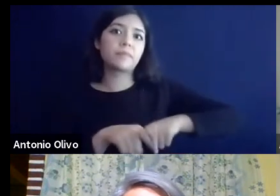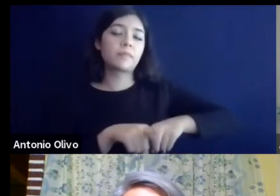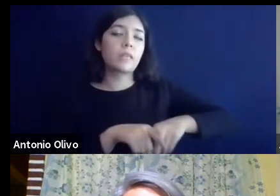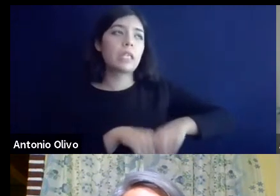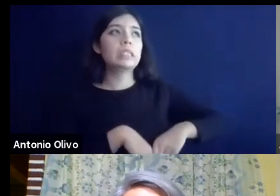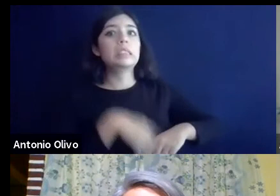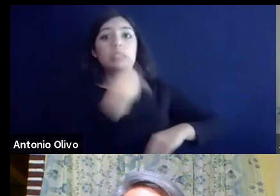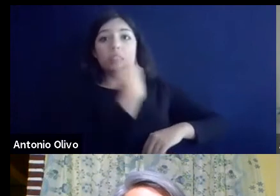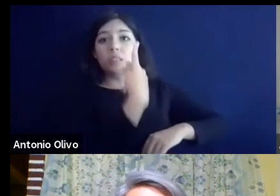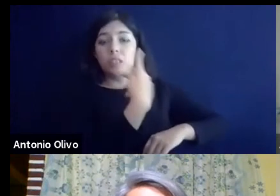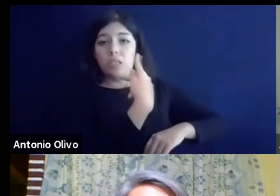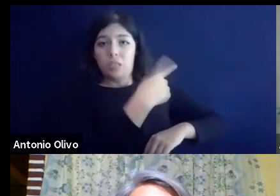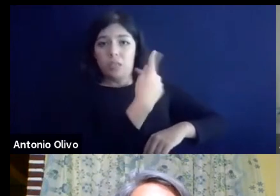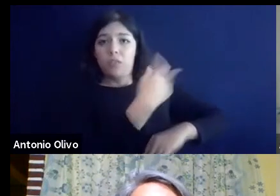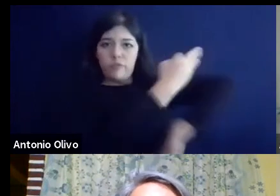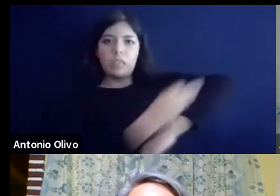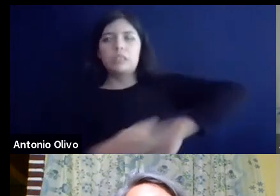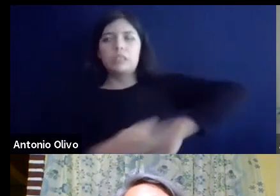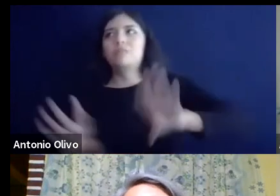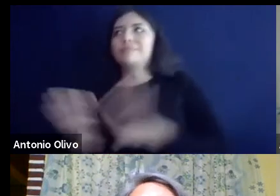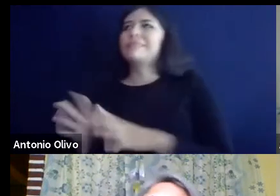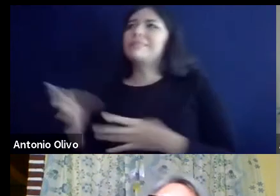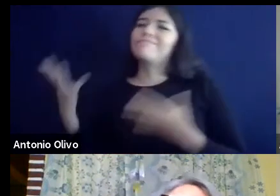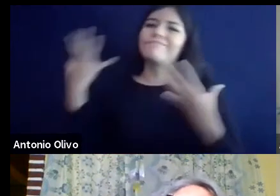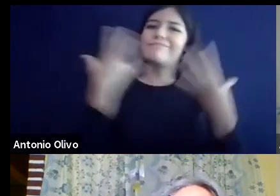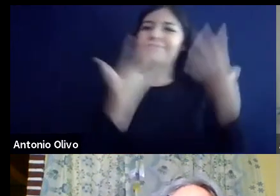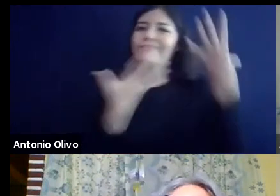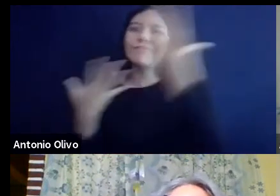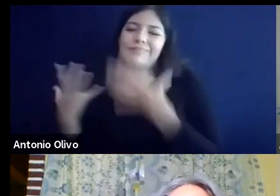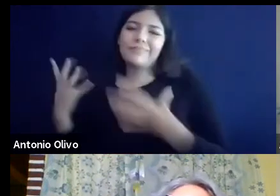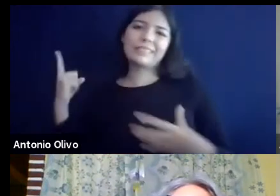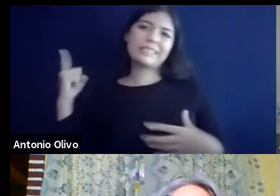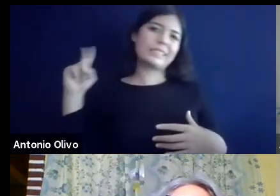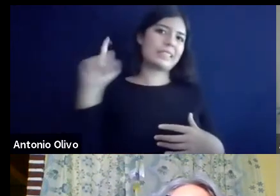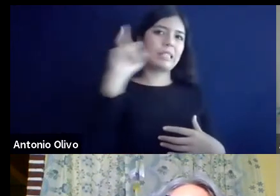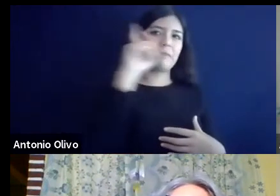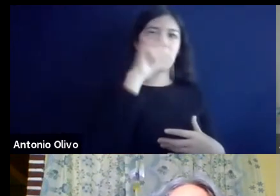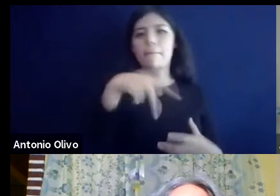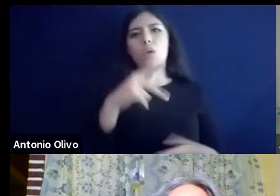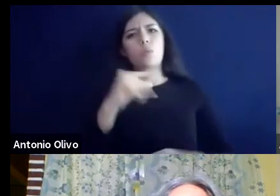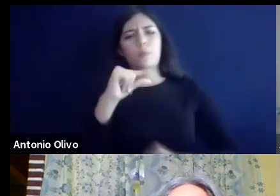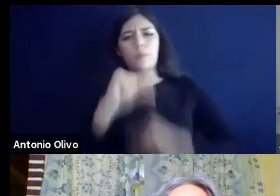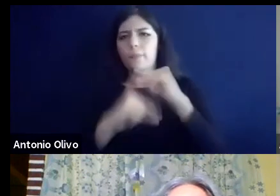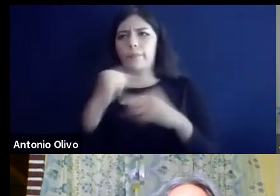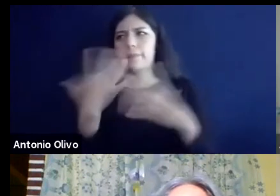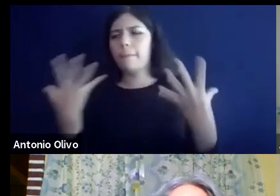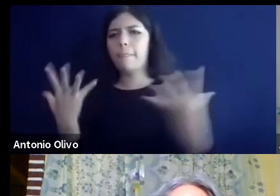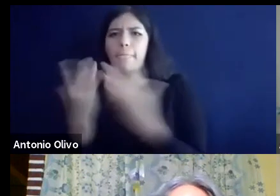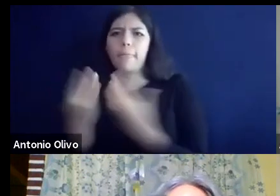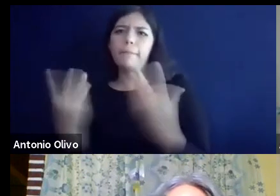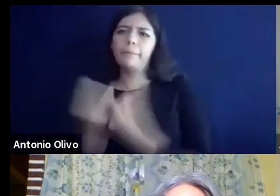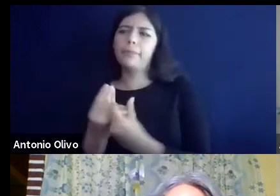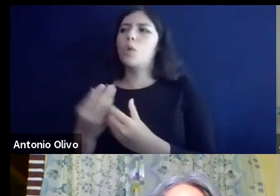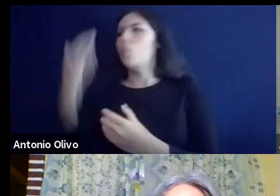para ellos, pero ya que empezaron a asistir a reuniones donde conocieron otras personas con discapacidad, donde